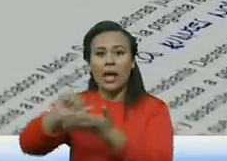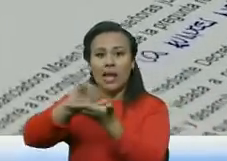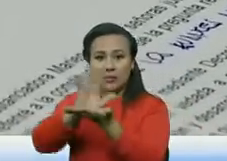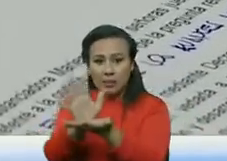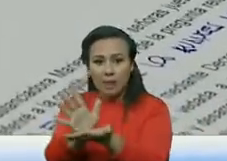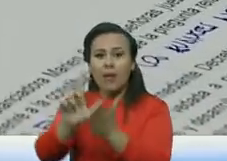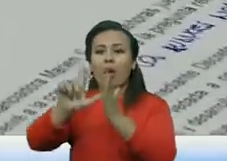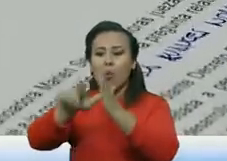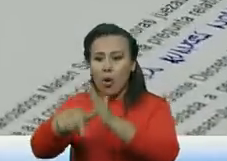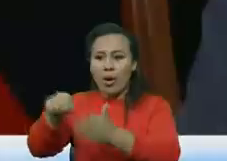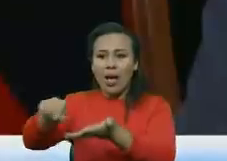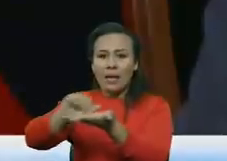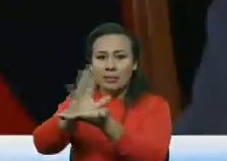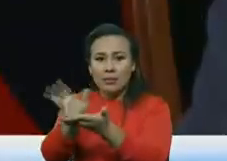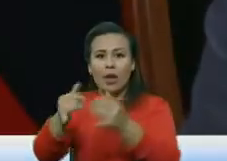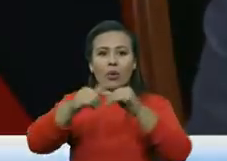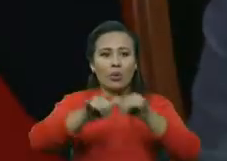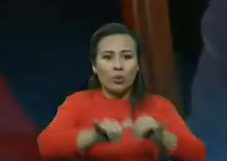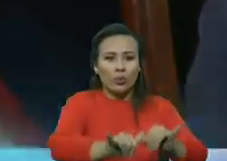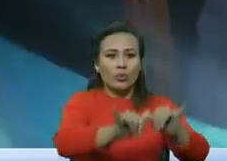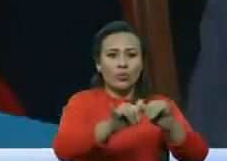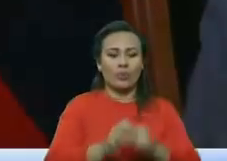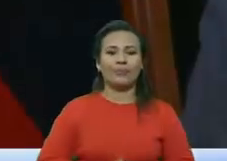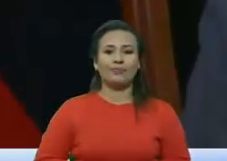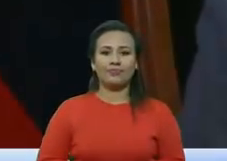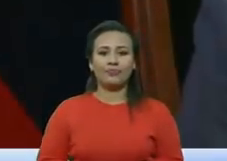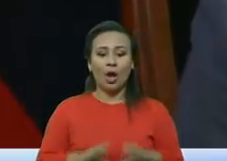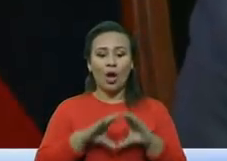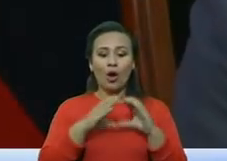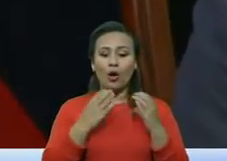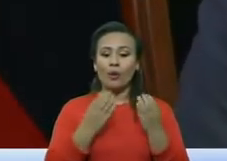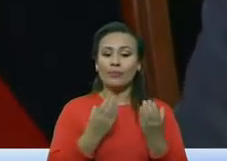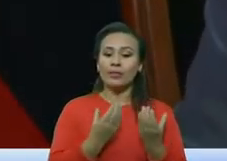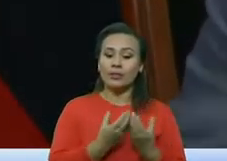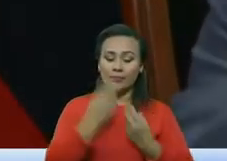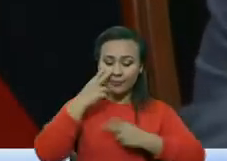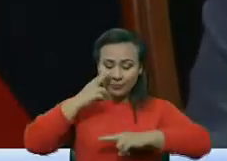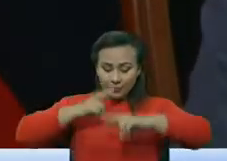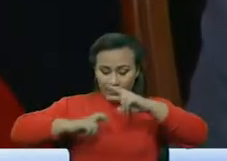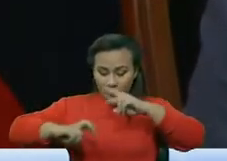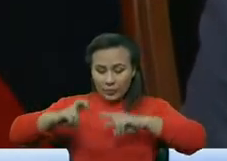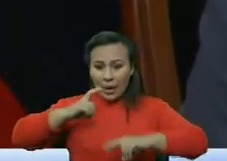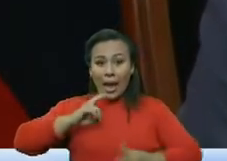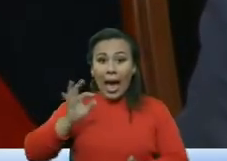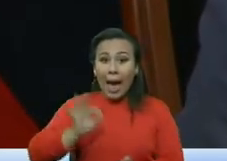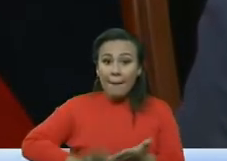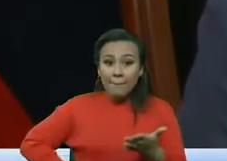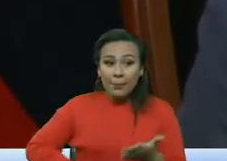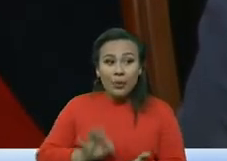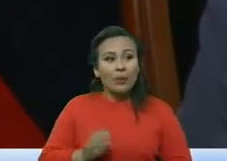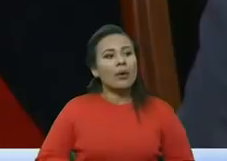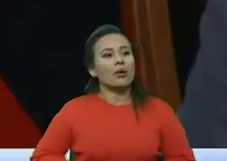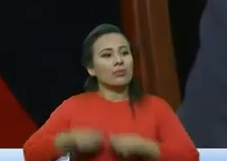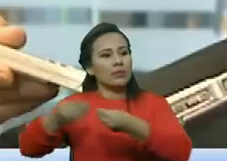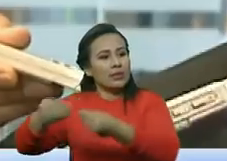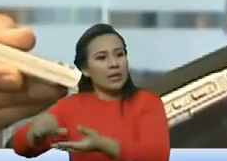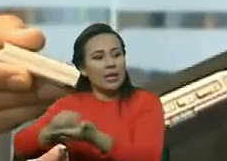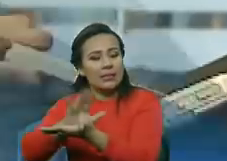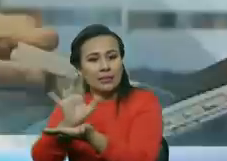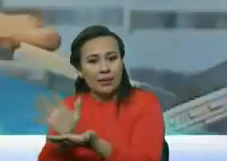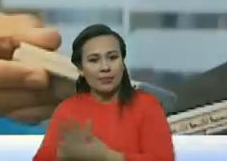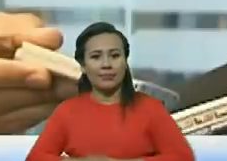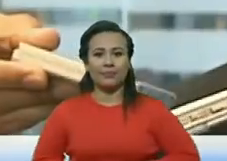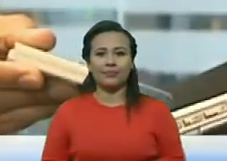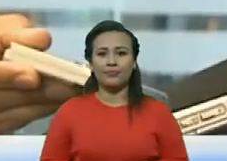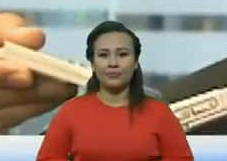legal correspondiente. Para que luego de la Comisión de Fiscalización, si es que así se aprueba, pase al Pleno de la Asamblea como tal.